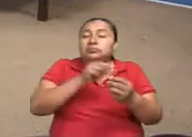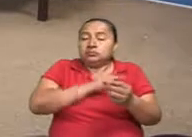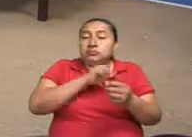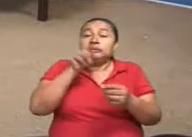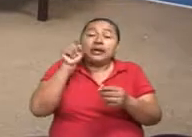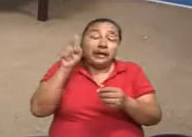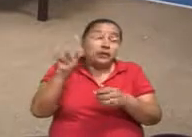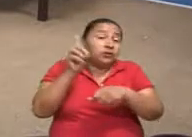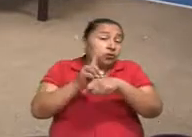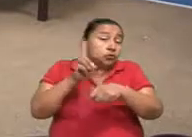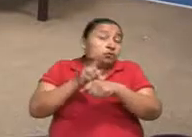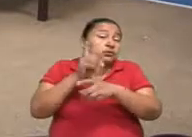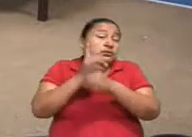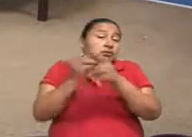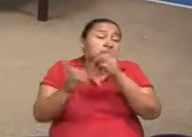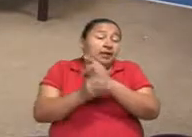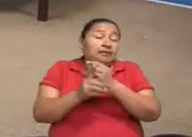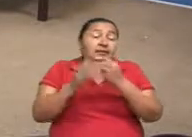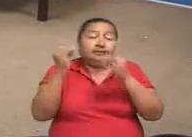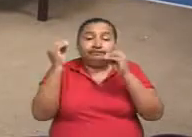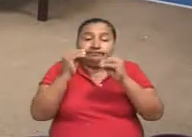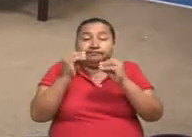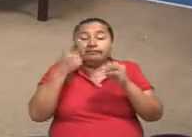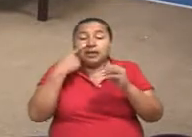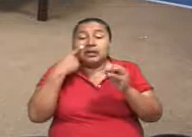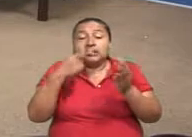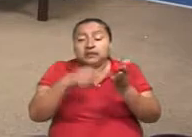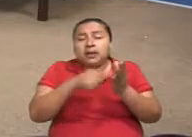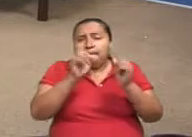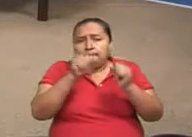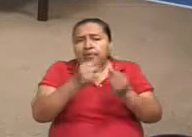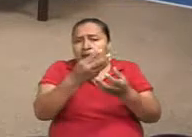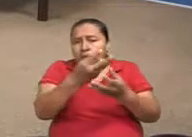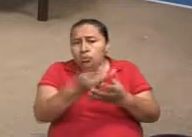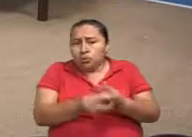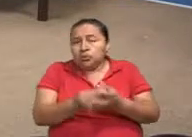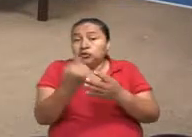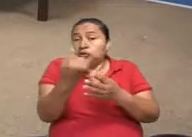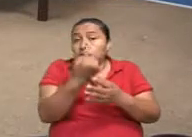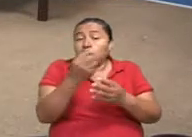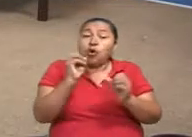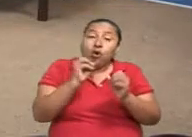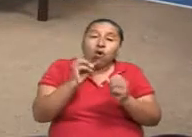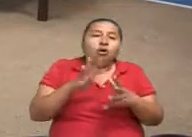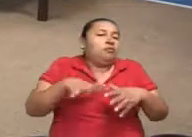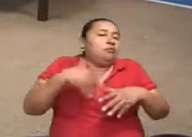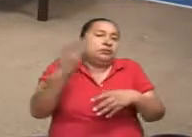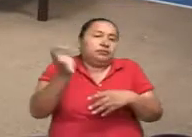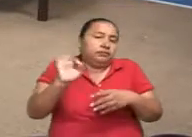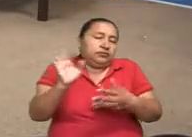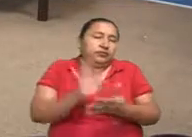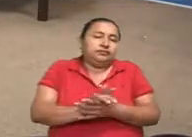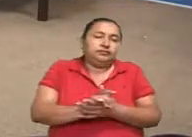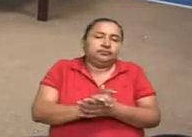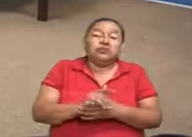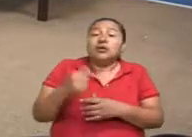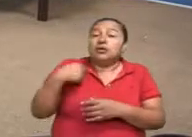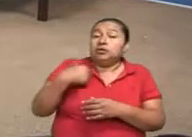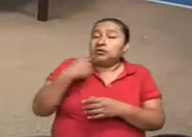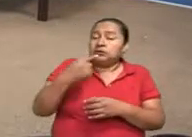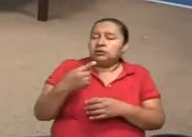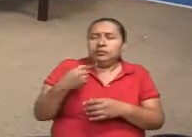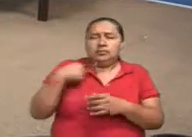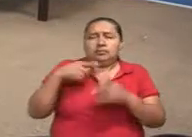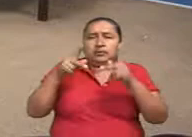enseñar, ver si este testículo puede descender o no puede descender. Le digo esto porque generalmente la población nicaragüense